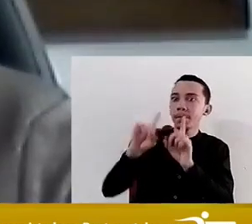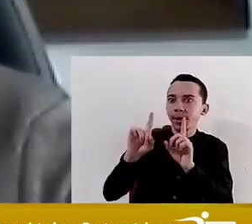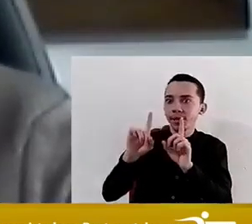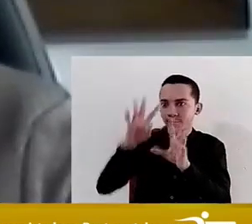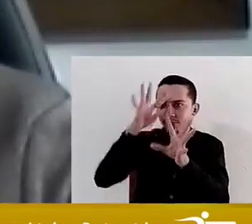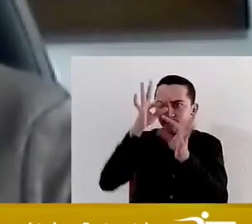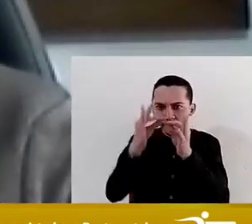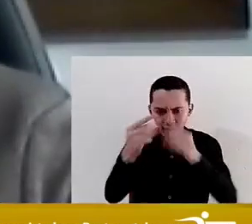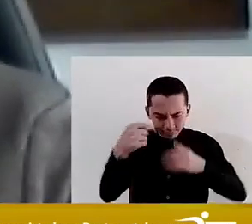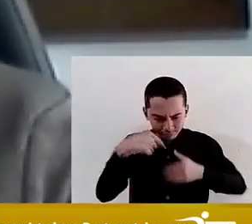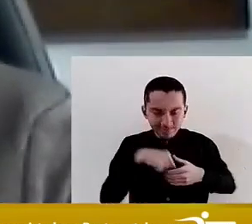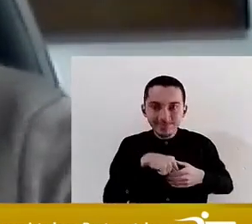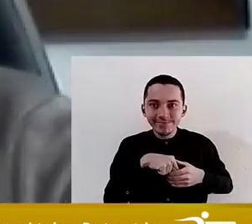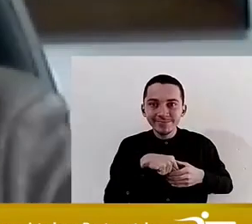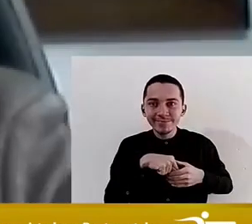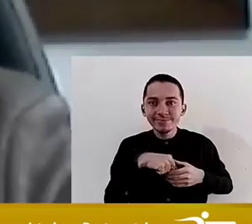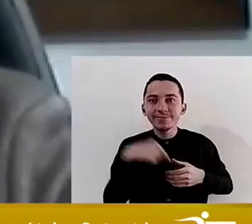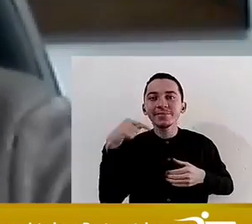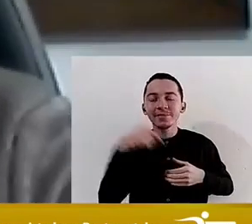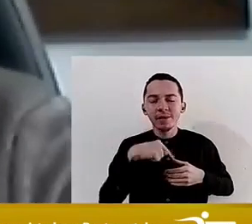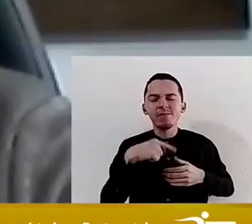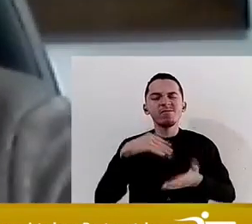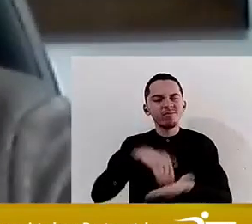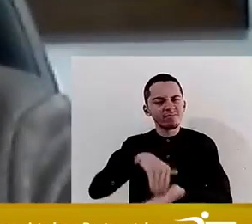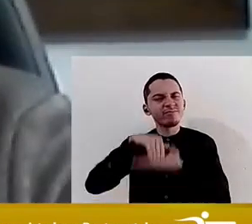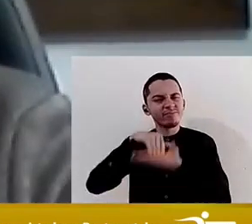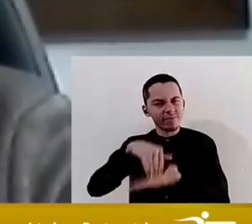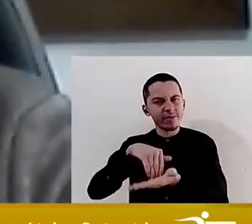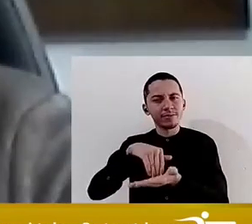firme. Y yo decía, Señor,